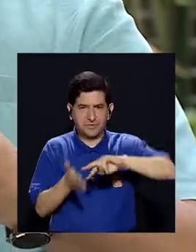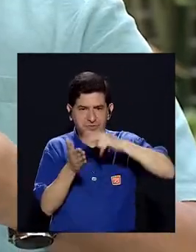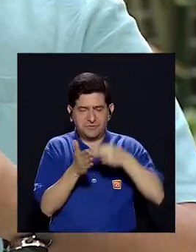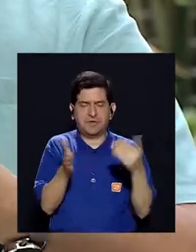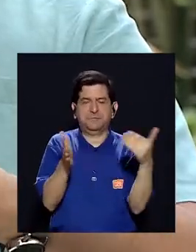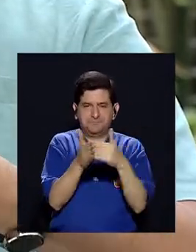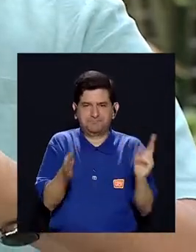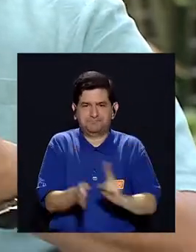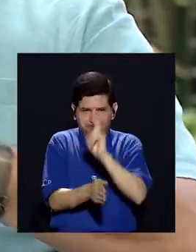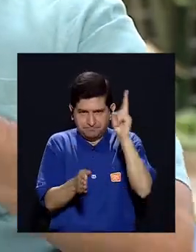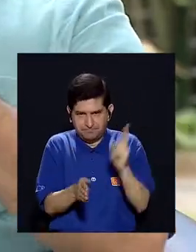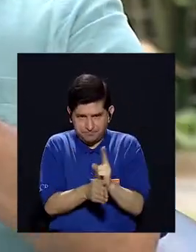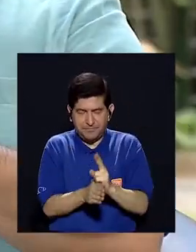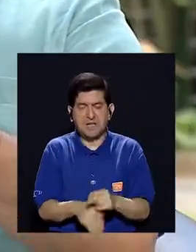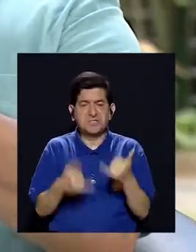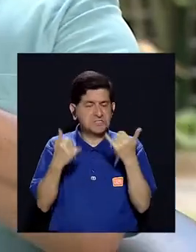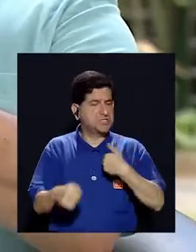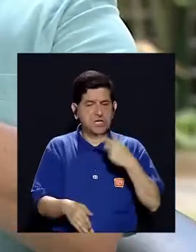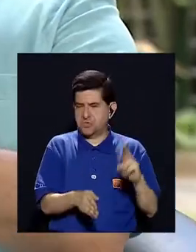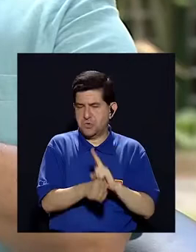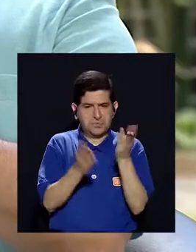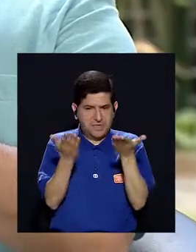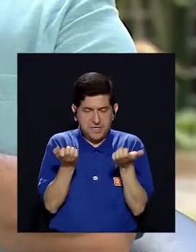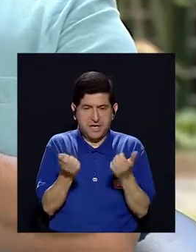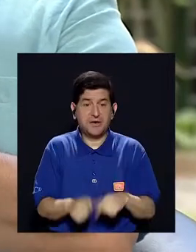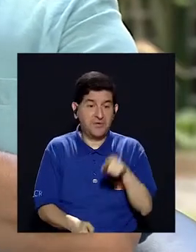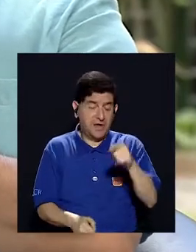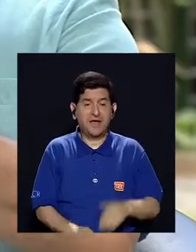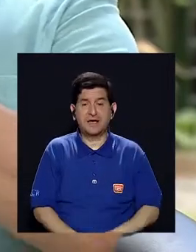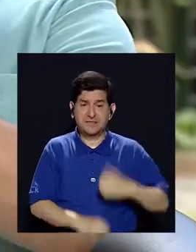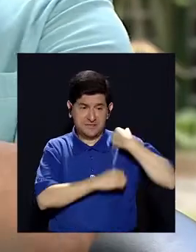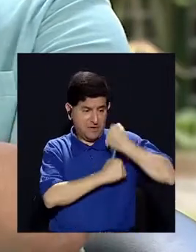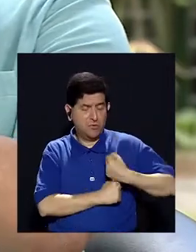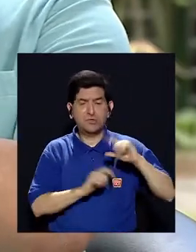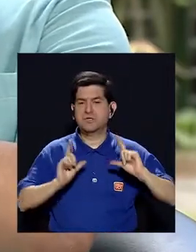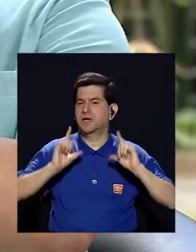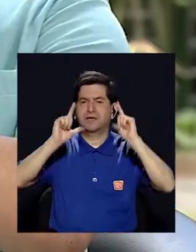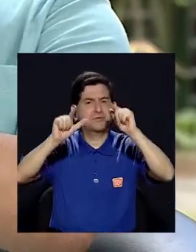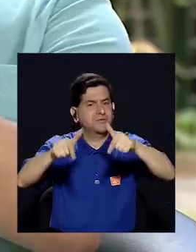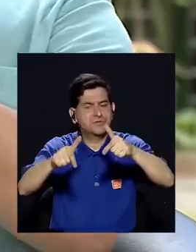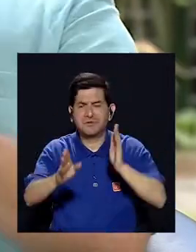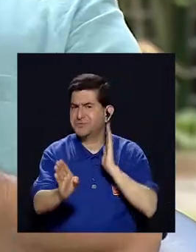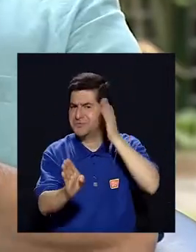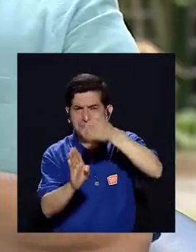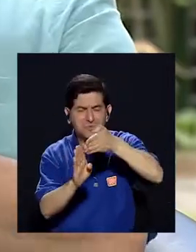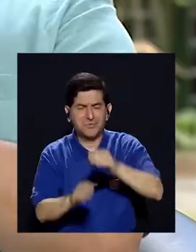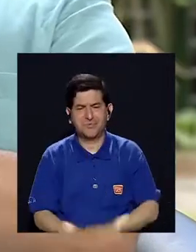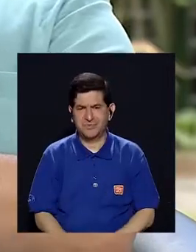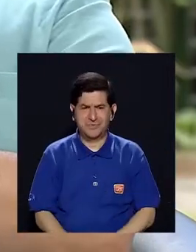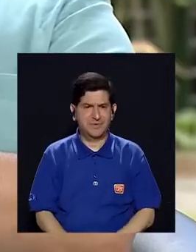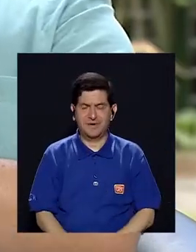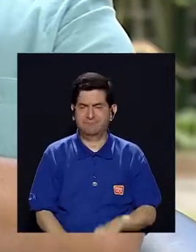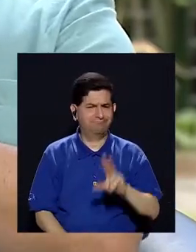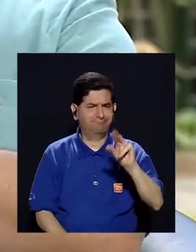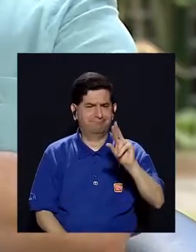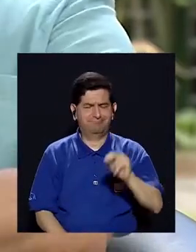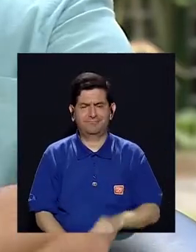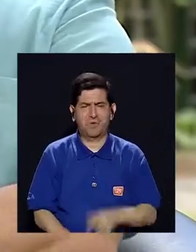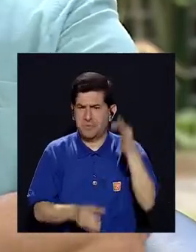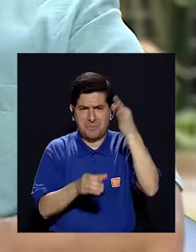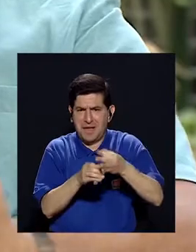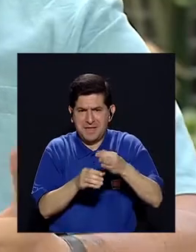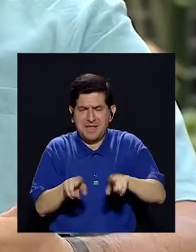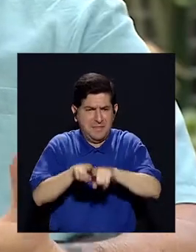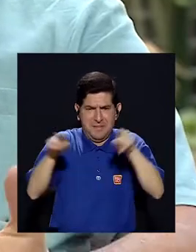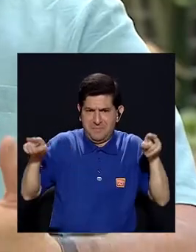ese reciclaje, de manera que la bolsita de tela no haya el relleno sanitario, de manera que esa pajilla no haya el relleno sanitario, sino que